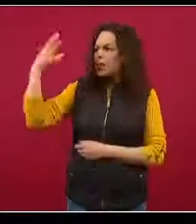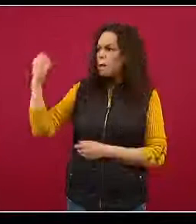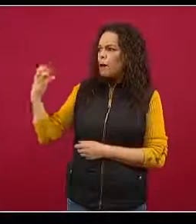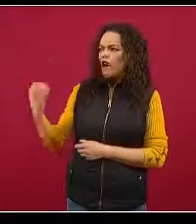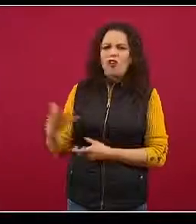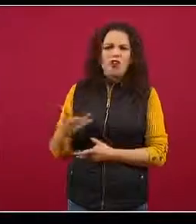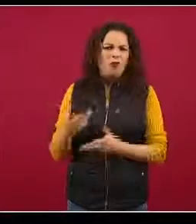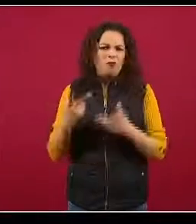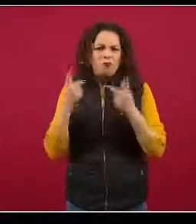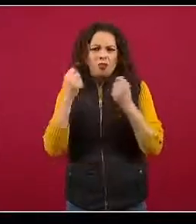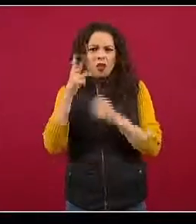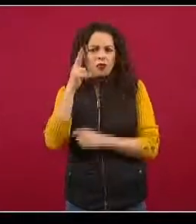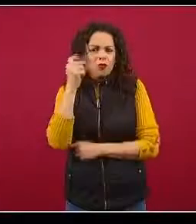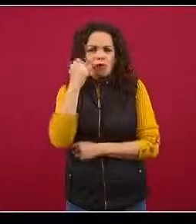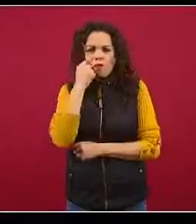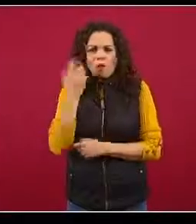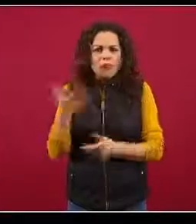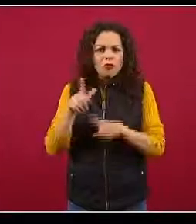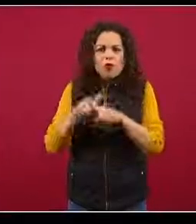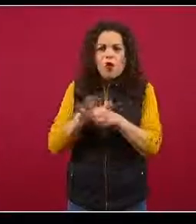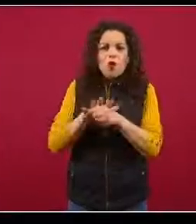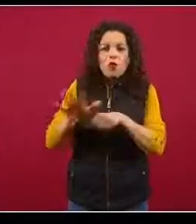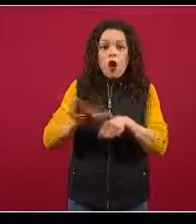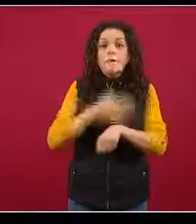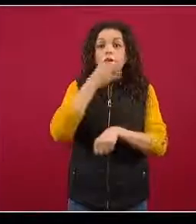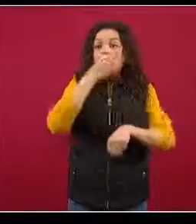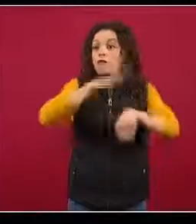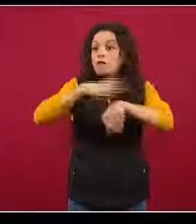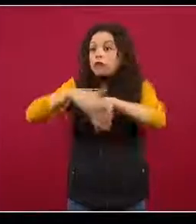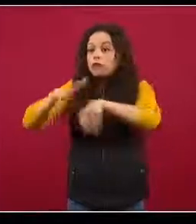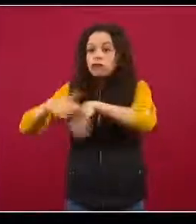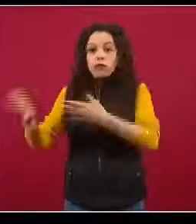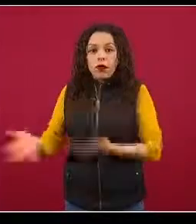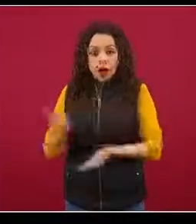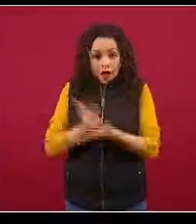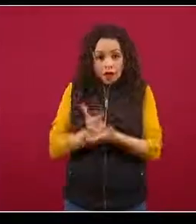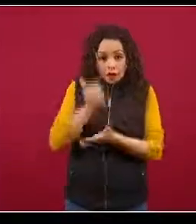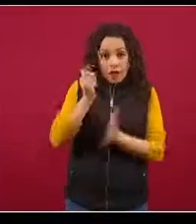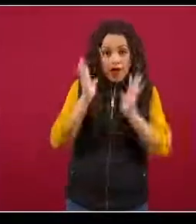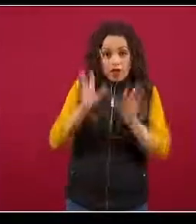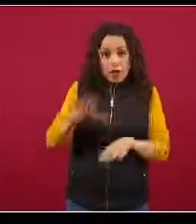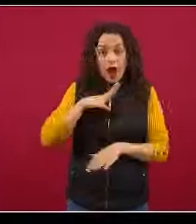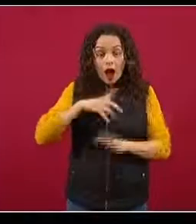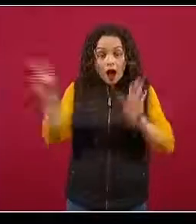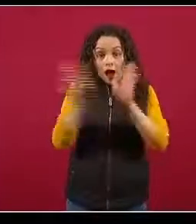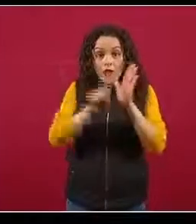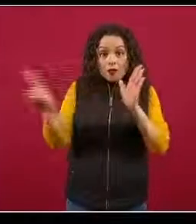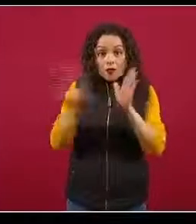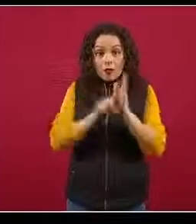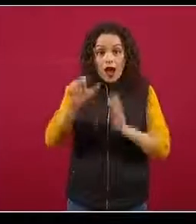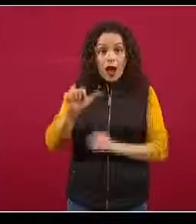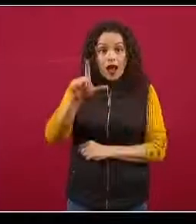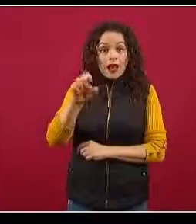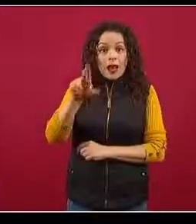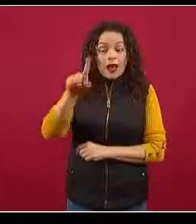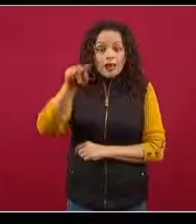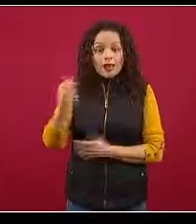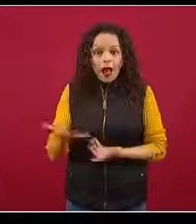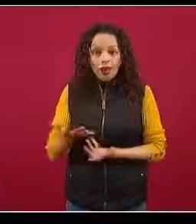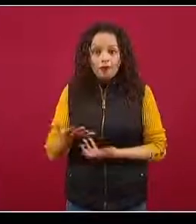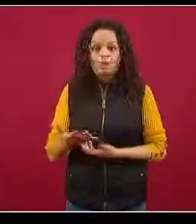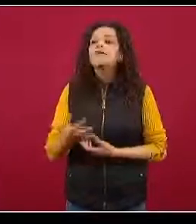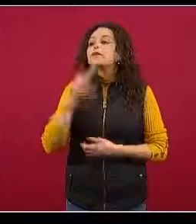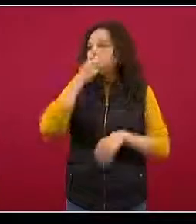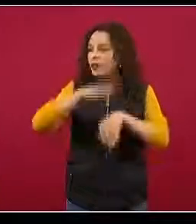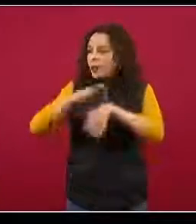si estaba la alerta, ¿no?, haciendo un llamado a que independientemente del color en el que se marca en el semáforo, a la gente a resguardarse, a permanecer